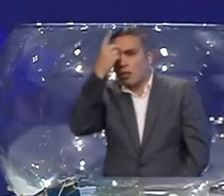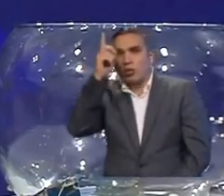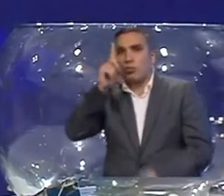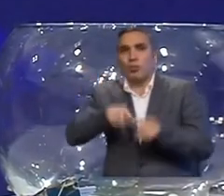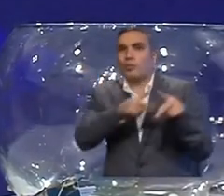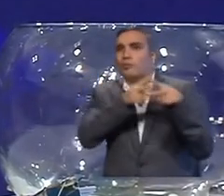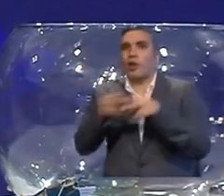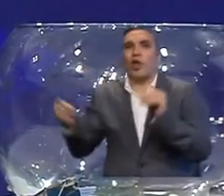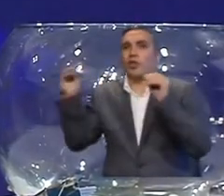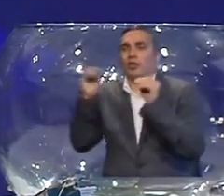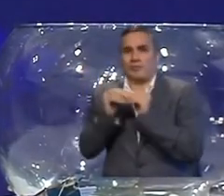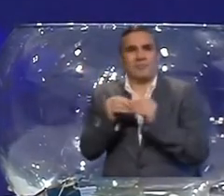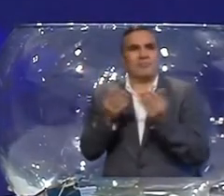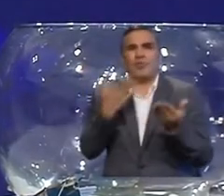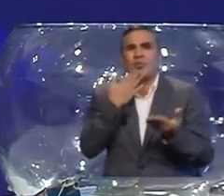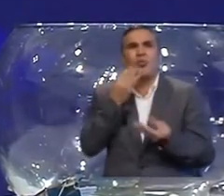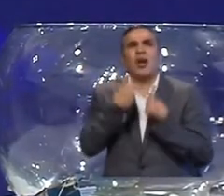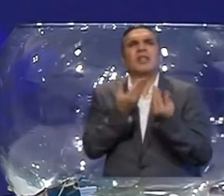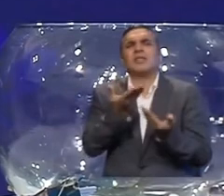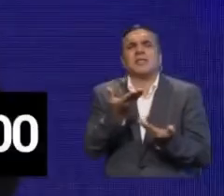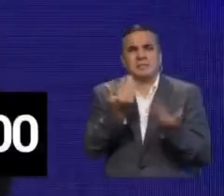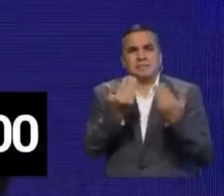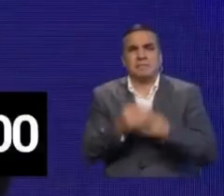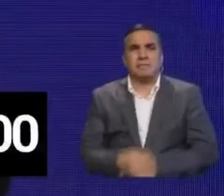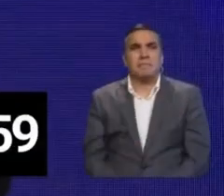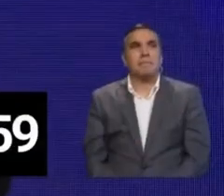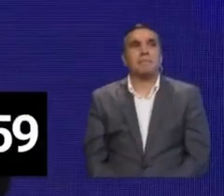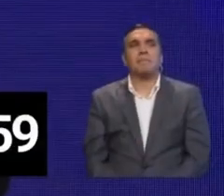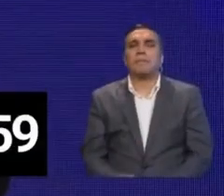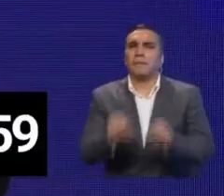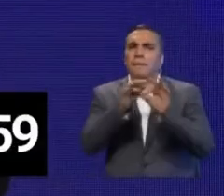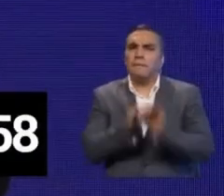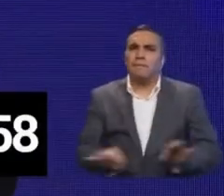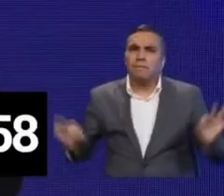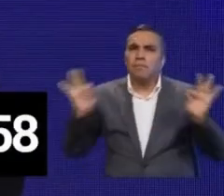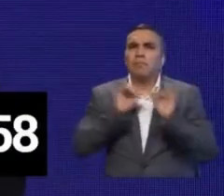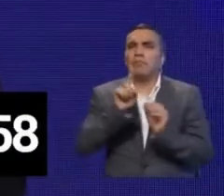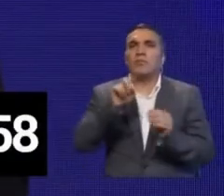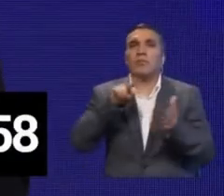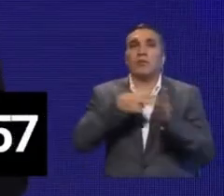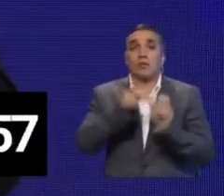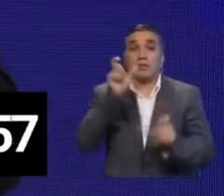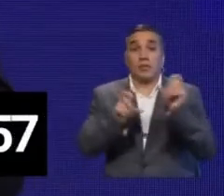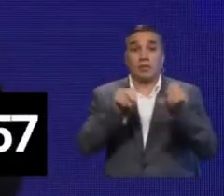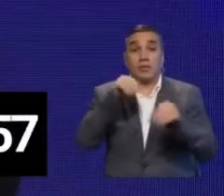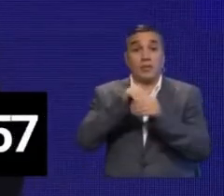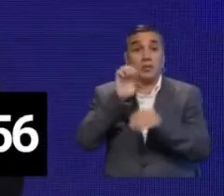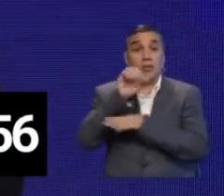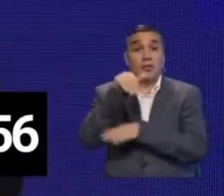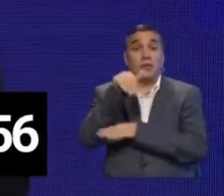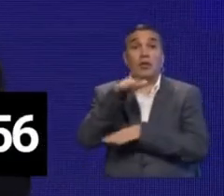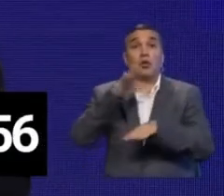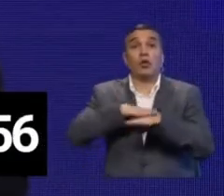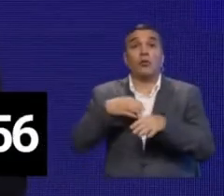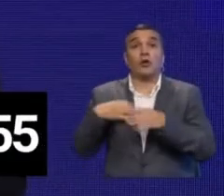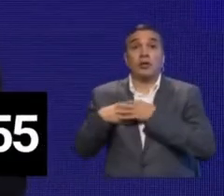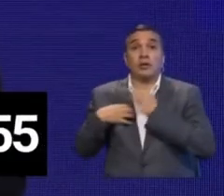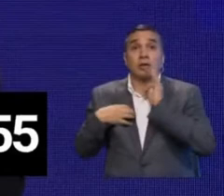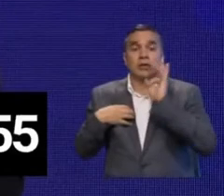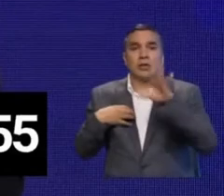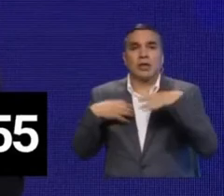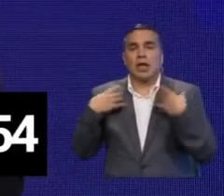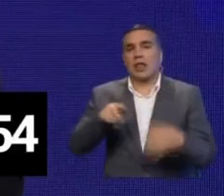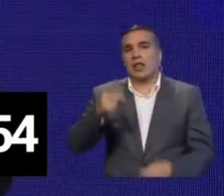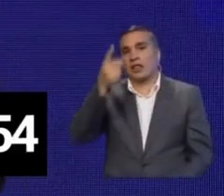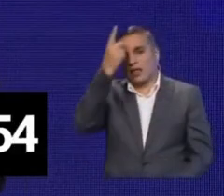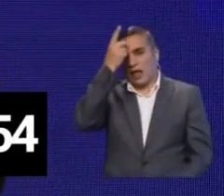va a obtener un crédito. ¿Qué alternativa ofrece? Será fundamental sacar a los ecuatorianos que producto de la pandemia han caído en central de